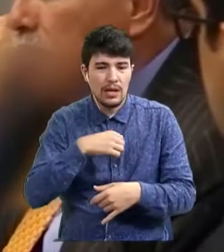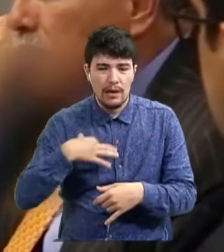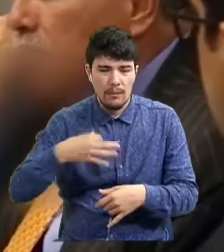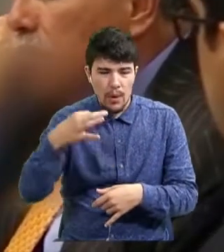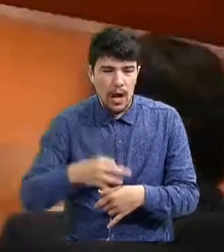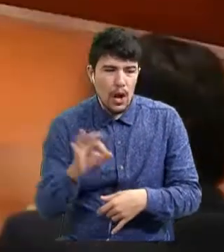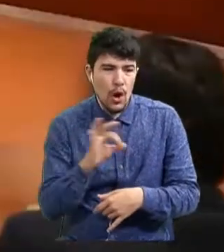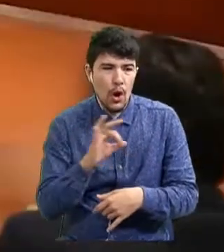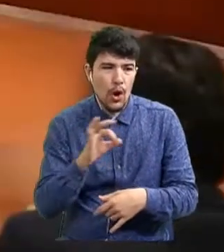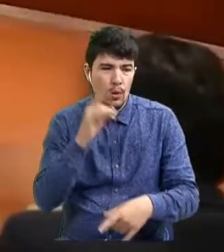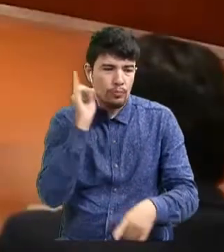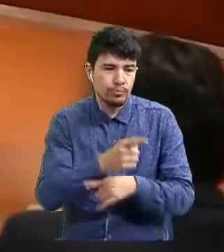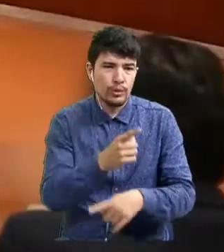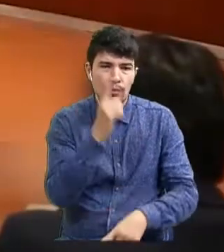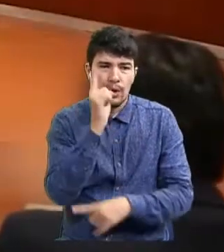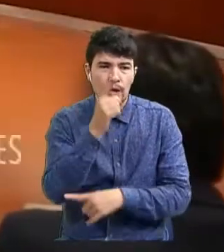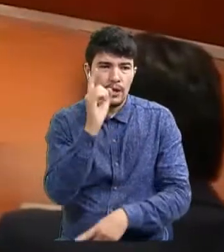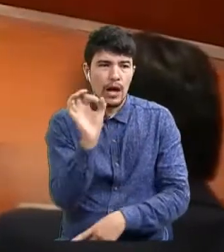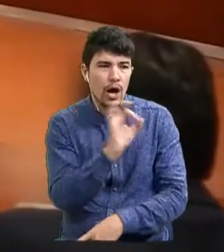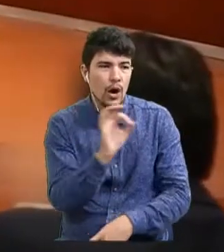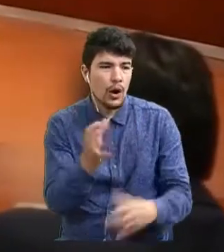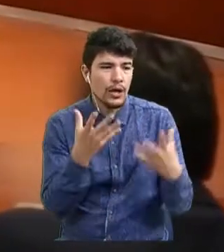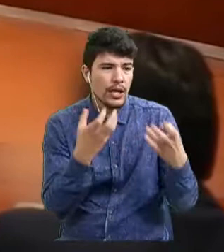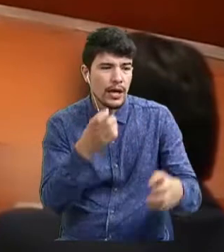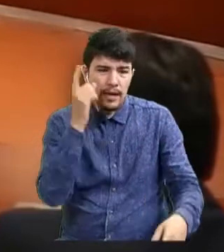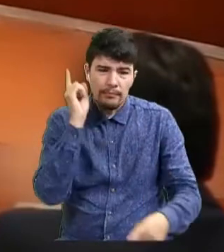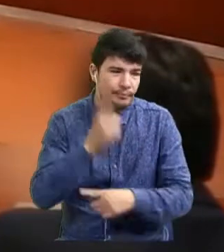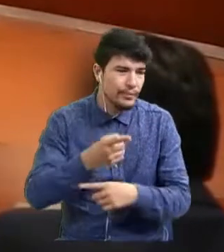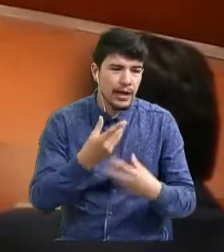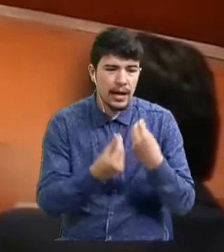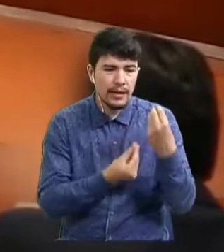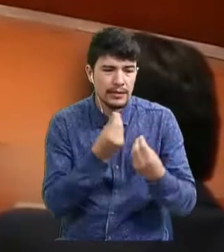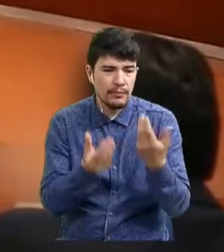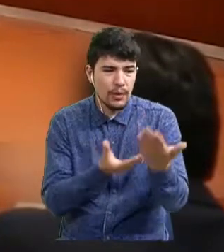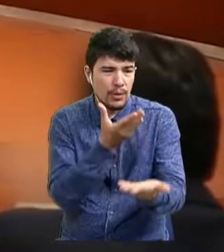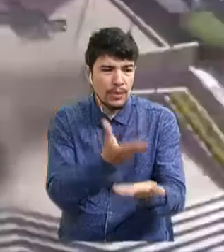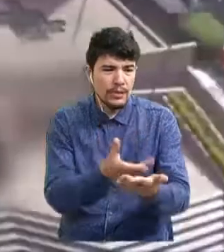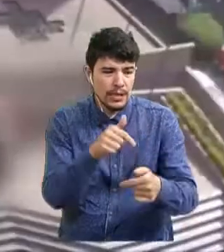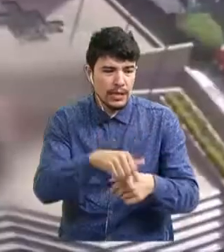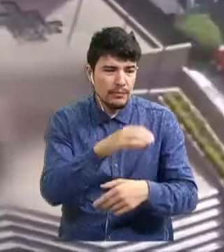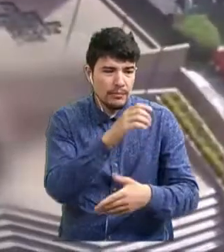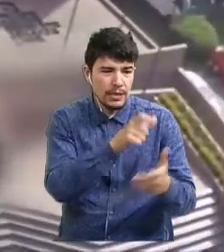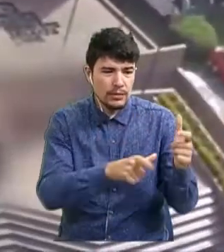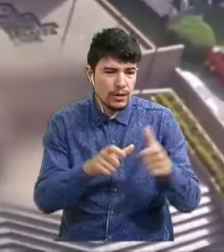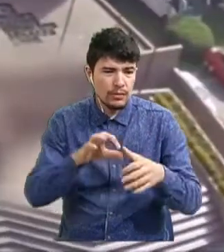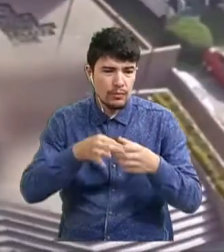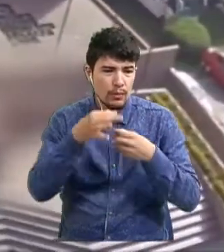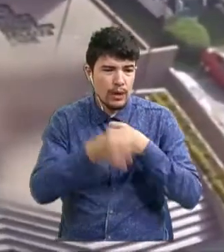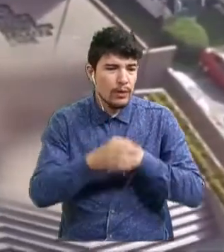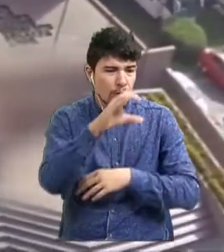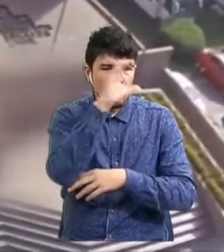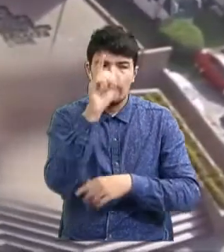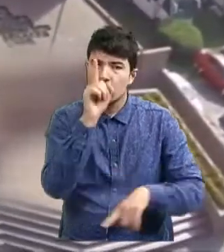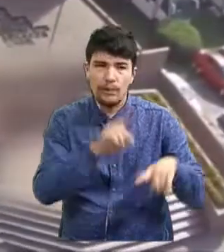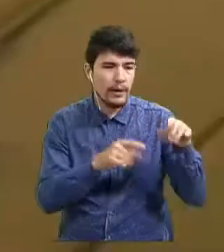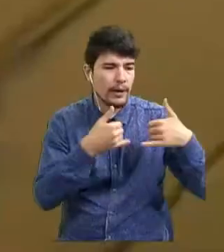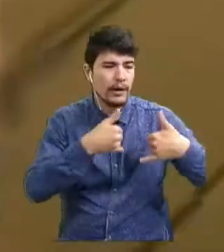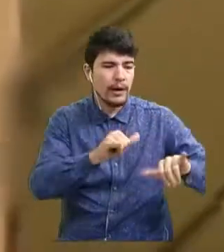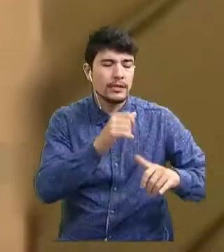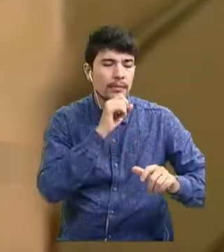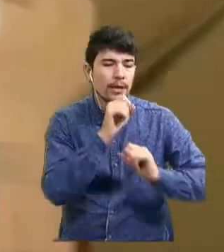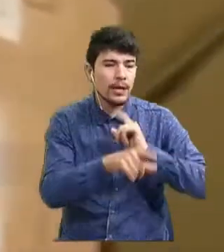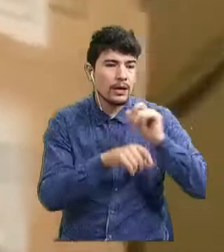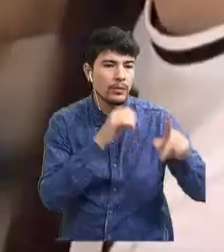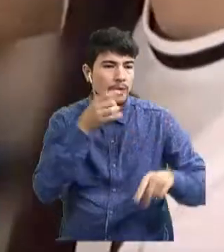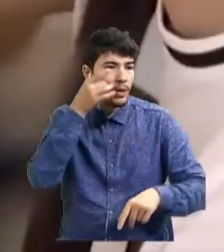tiene autoridad política, ni tiene ningún tipo de autoridad para hacer este planteamiento a los colombianos, y no los pueden engañar con unas preguntas que podrían